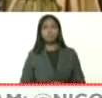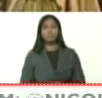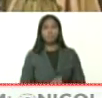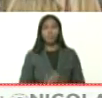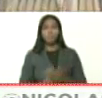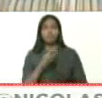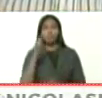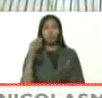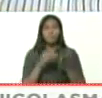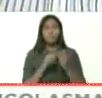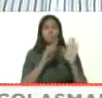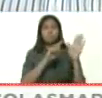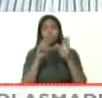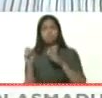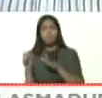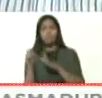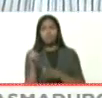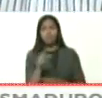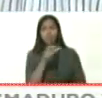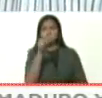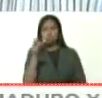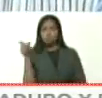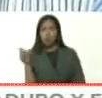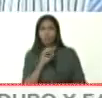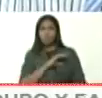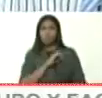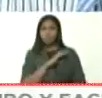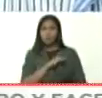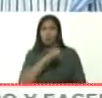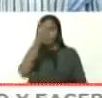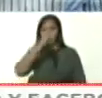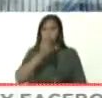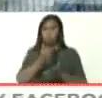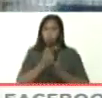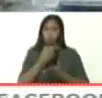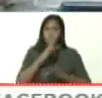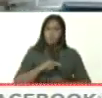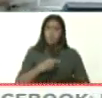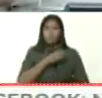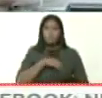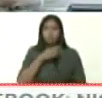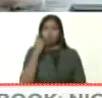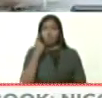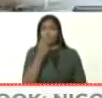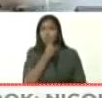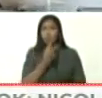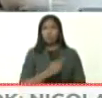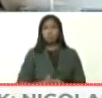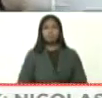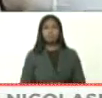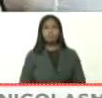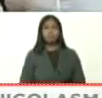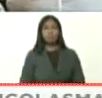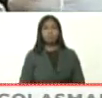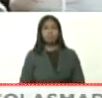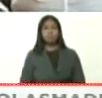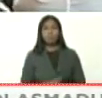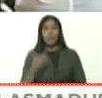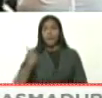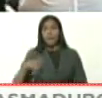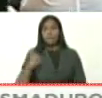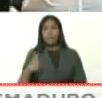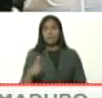más de 2.600 chilenos y chilenas han sido beneficiados por la misión Milagro.